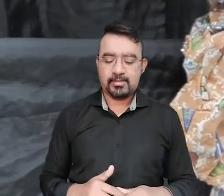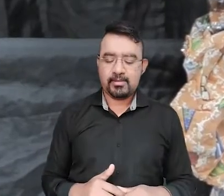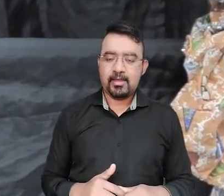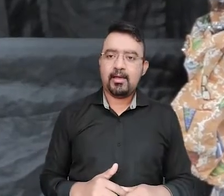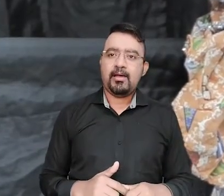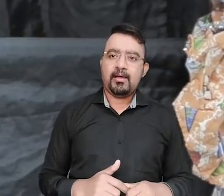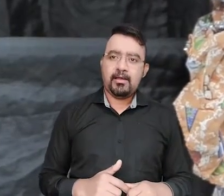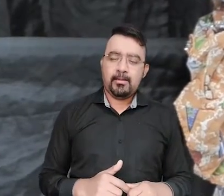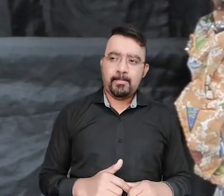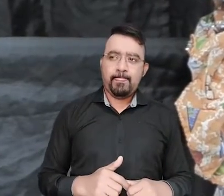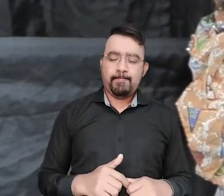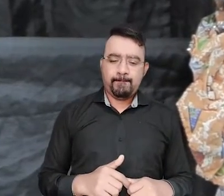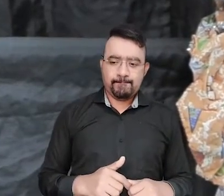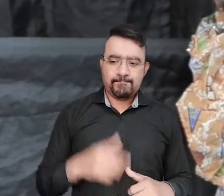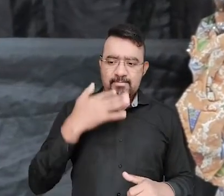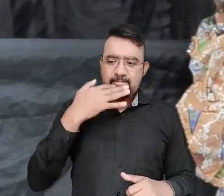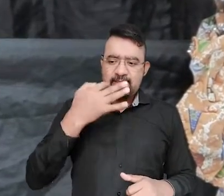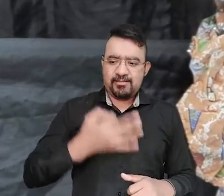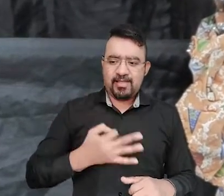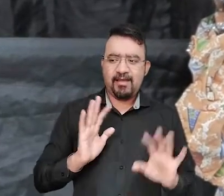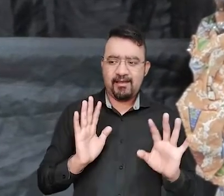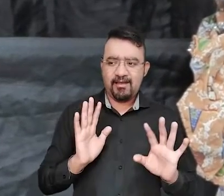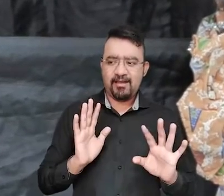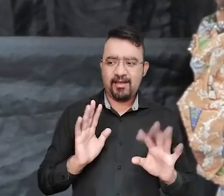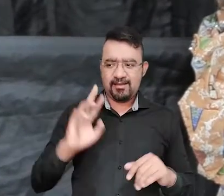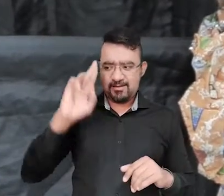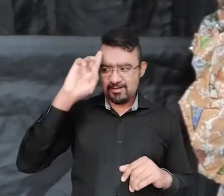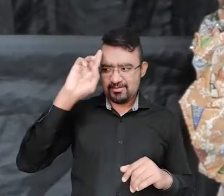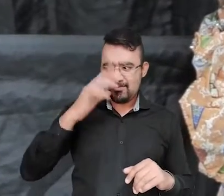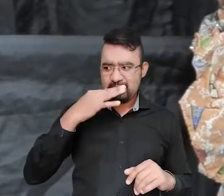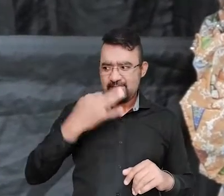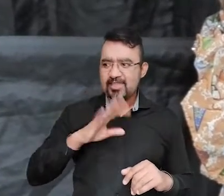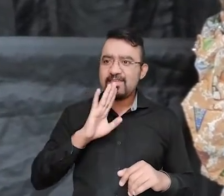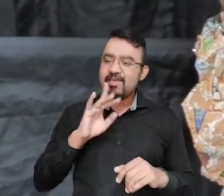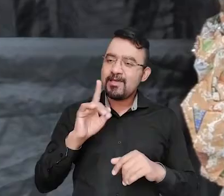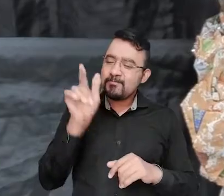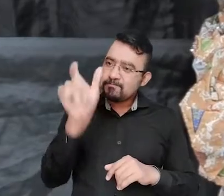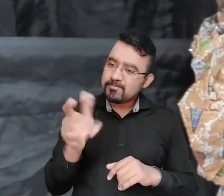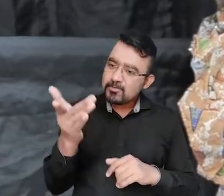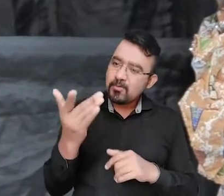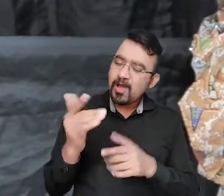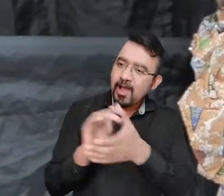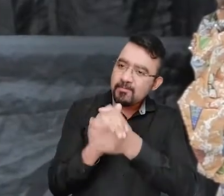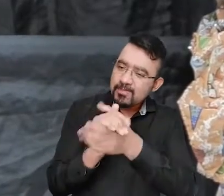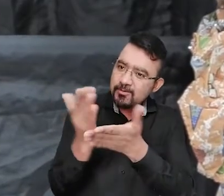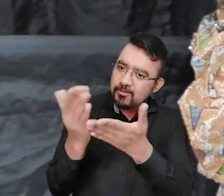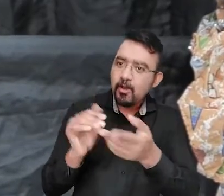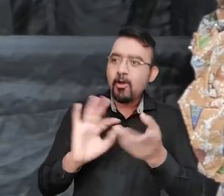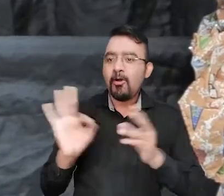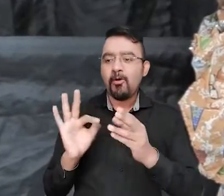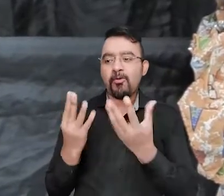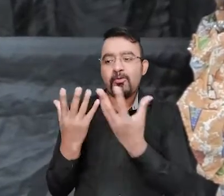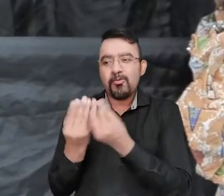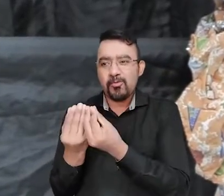¡Ah! Tienes razón. A veces se me olvida que cuento con amigos como tú o con la línea